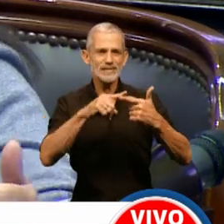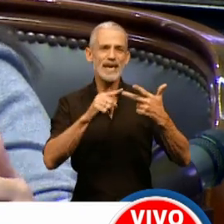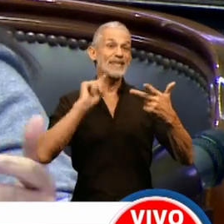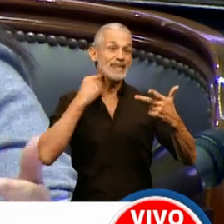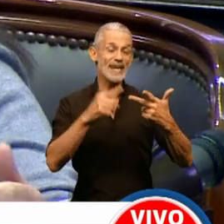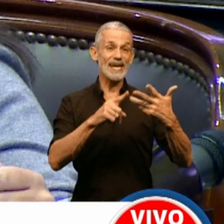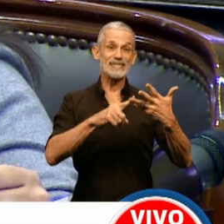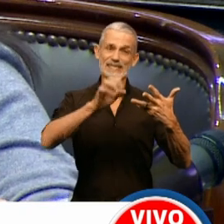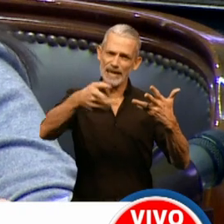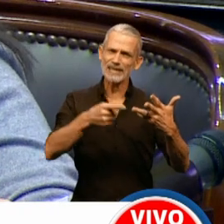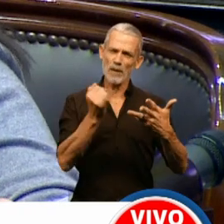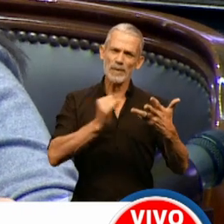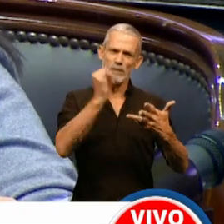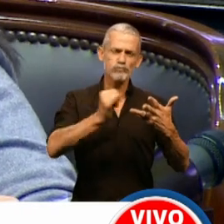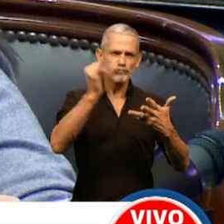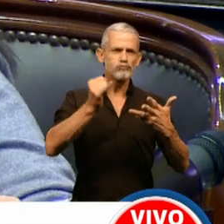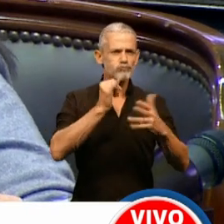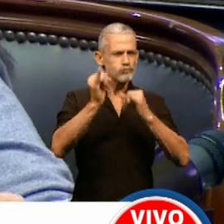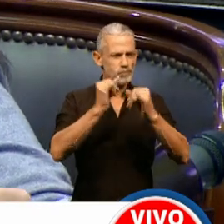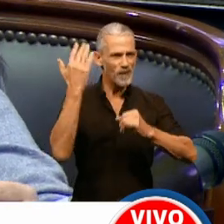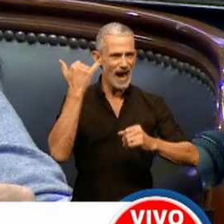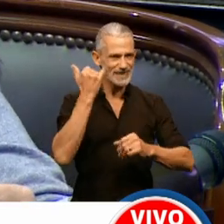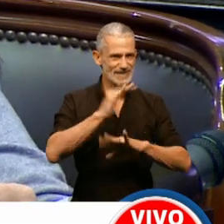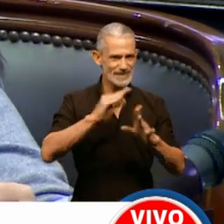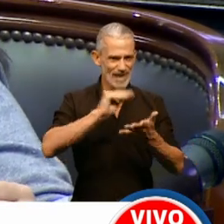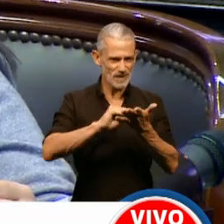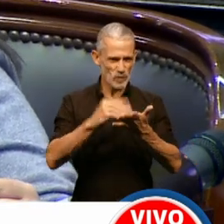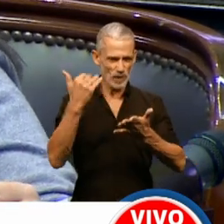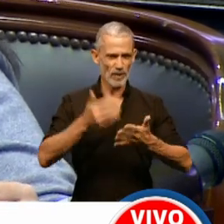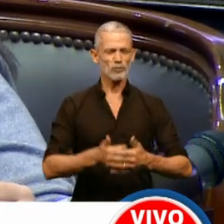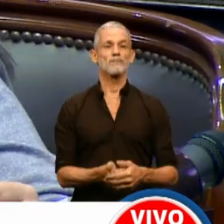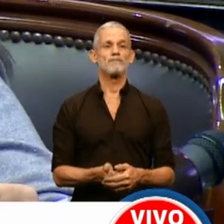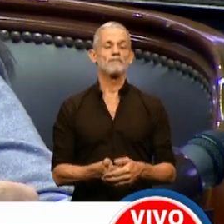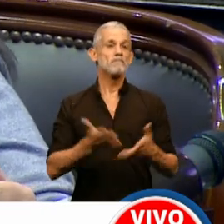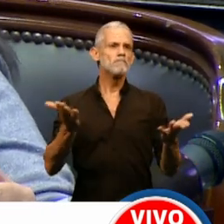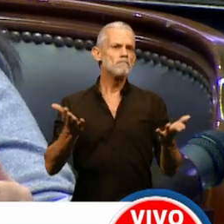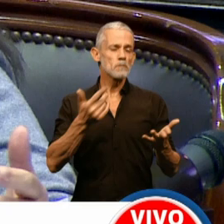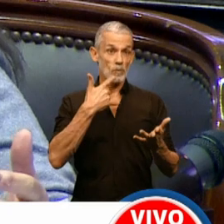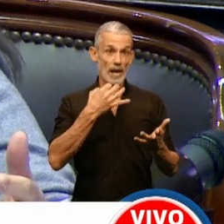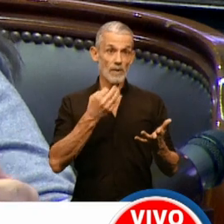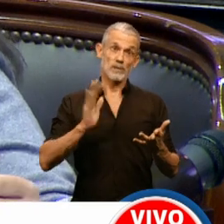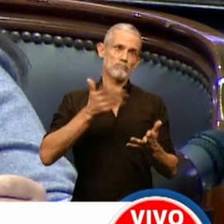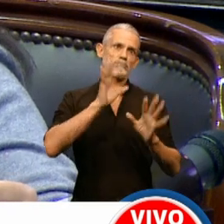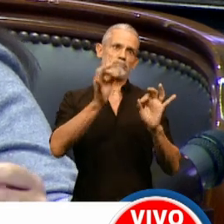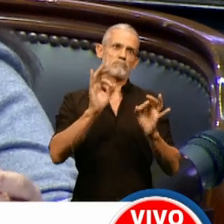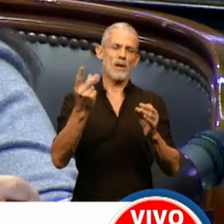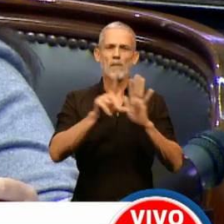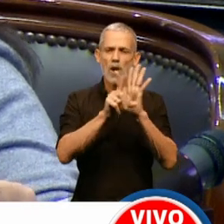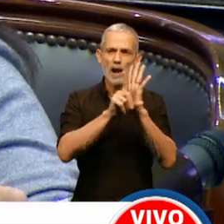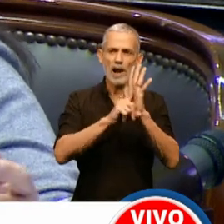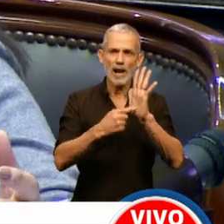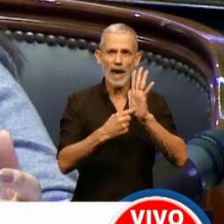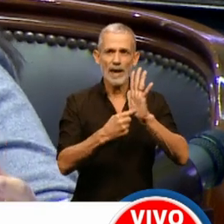13 que ya también se han descrito anteriormente porque la verdad que todos sabemos que una ley